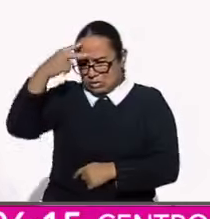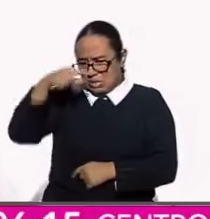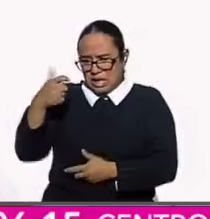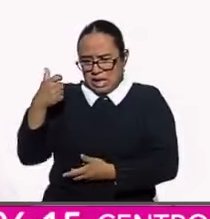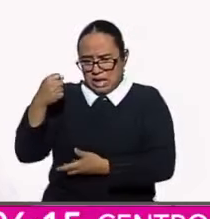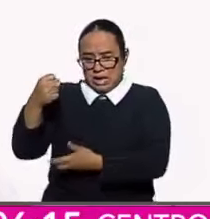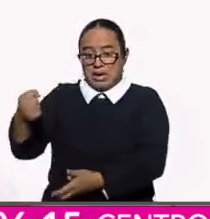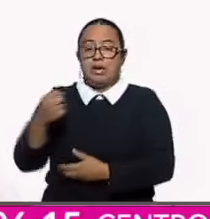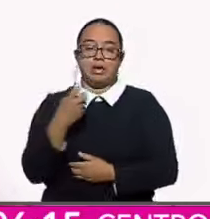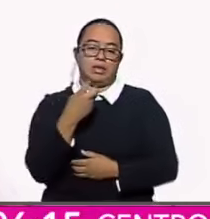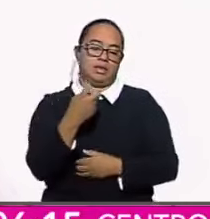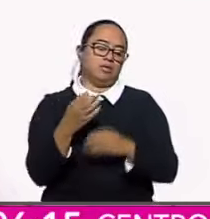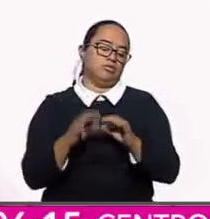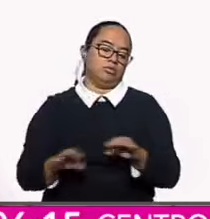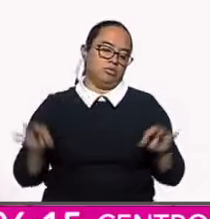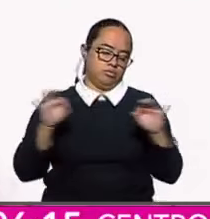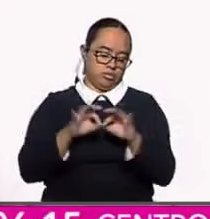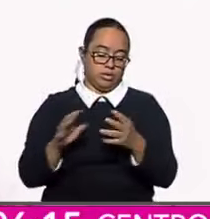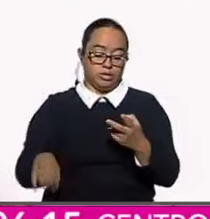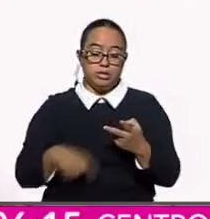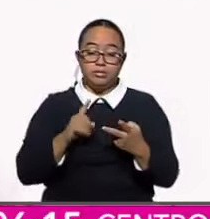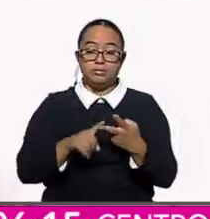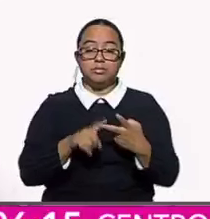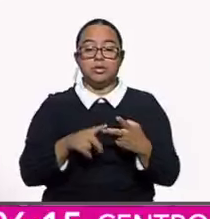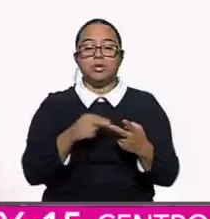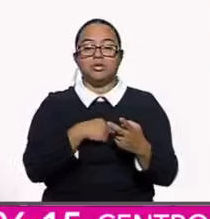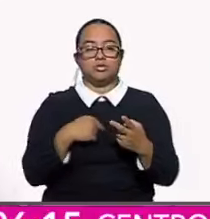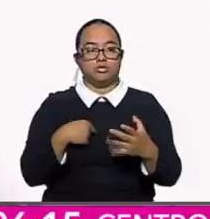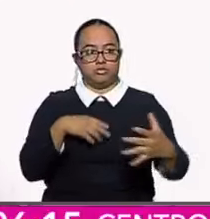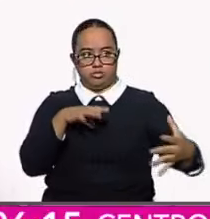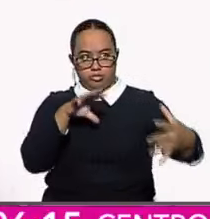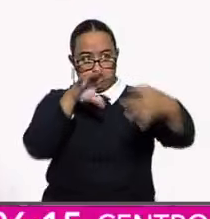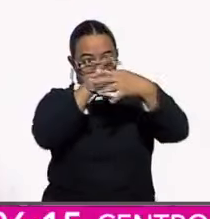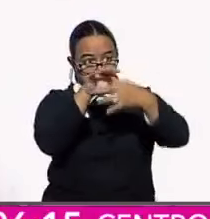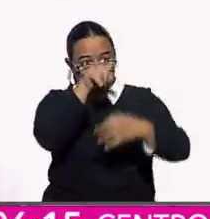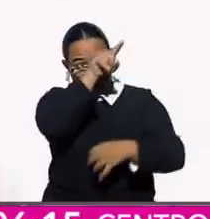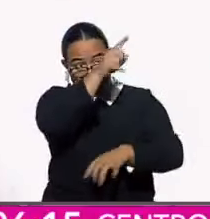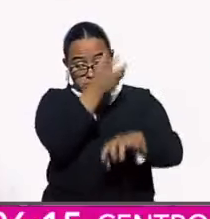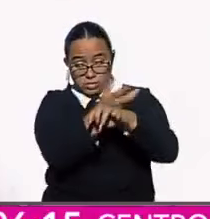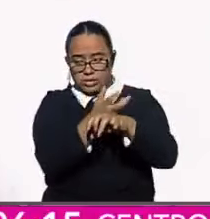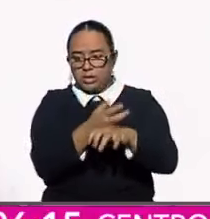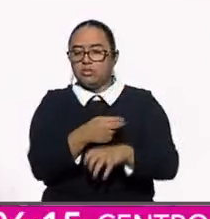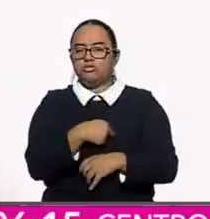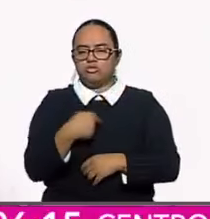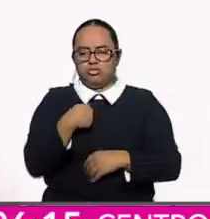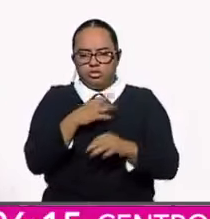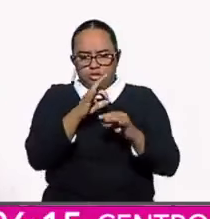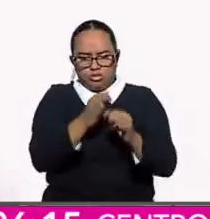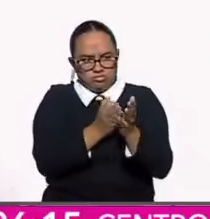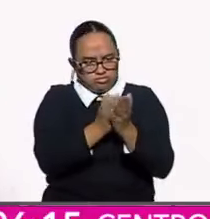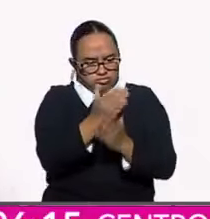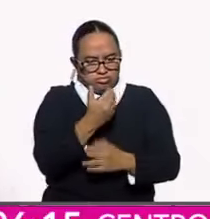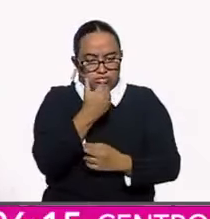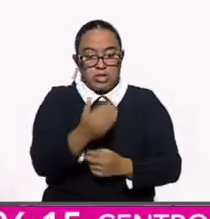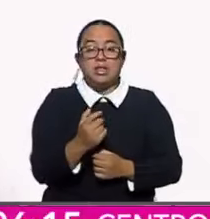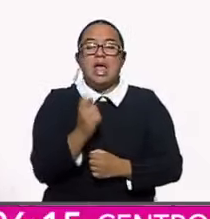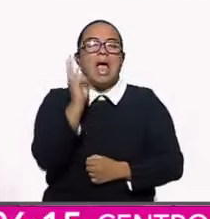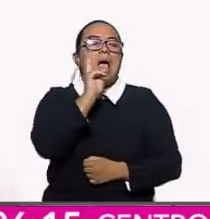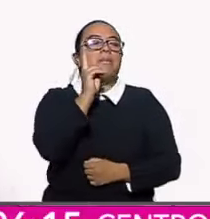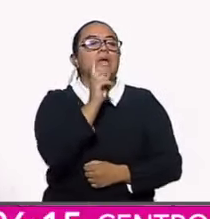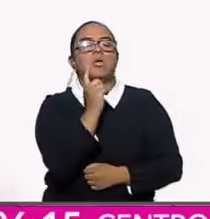favor. Segundo, hemos sido un aliado leal. Porque yo le preguntaría a alguna empresa de Estados Unidos,